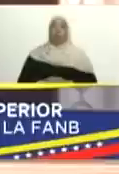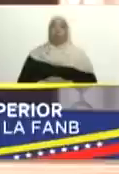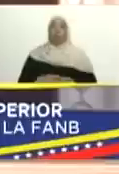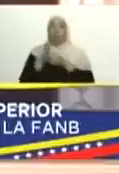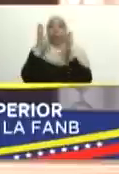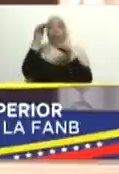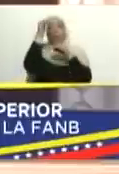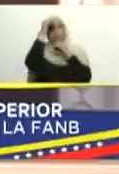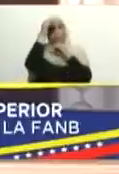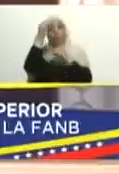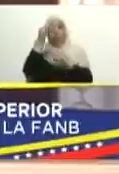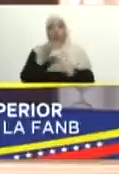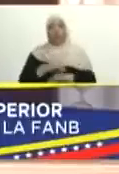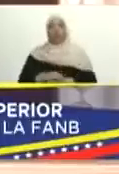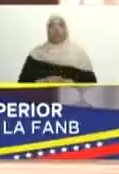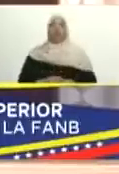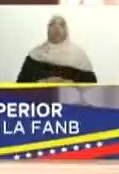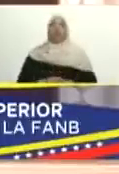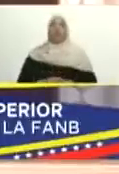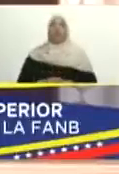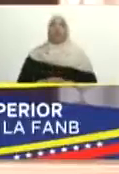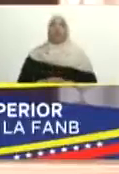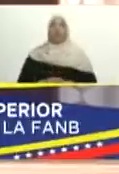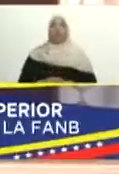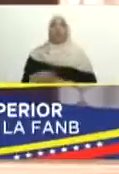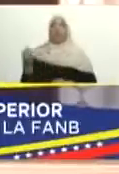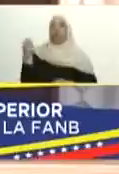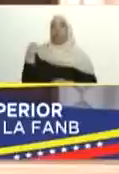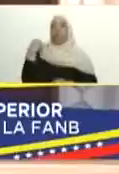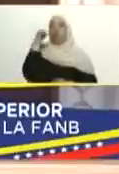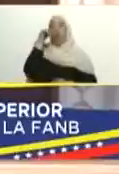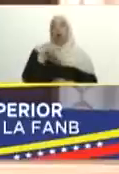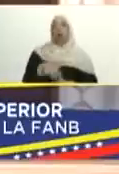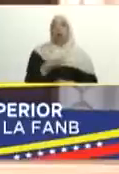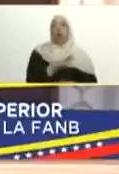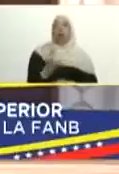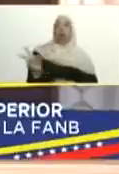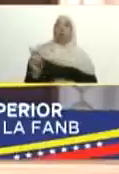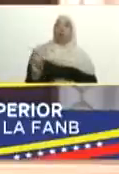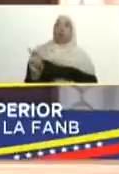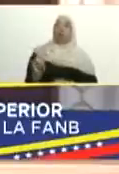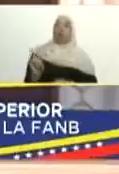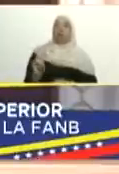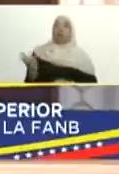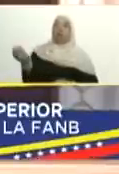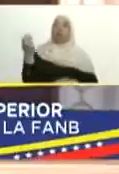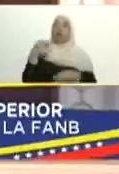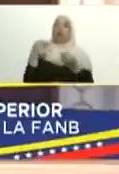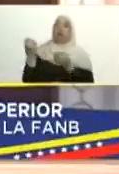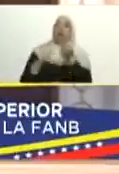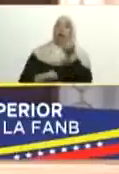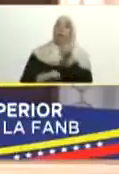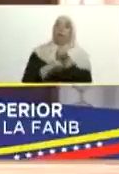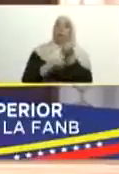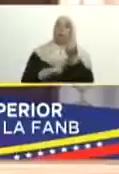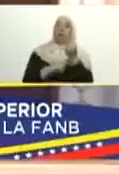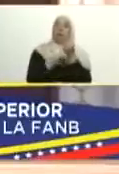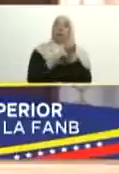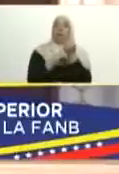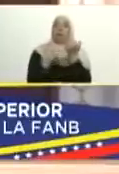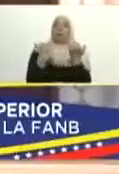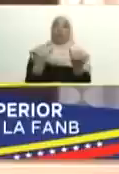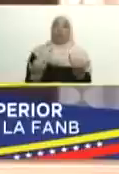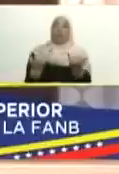atención, le pido a todo el pueblo de Venezuela el máximo apoyo a la